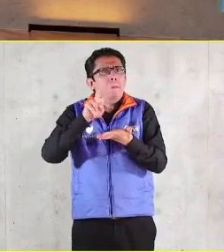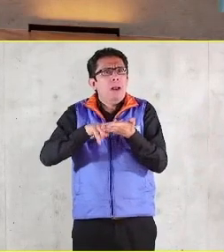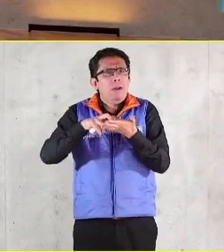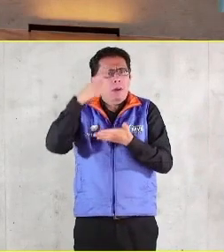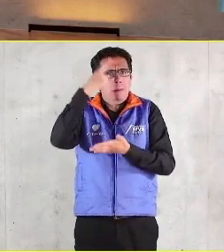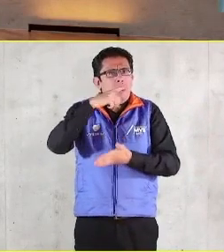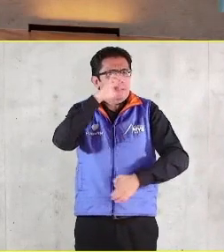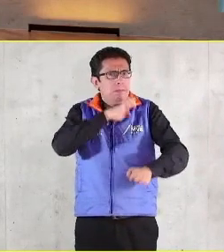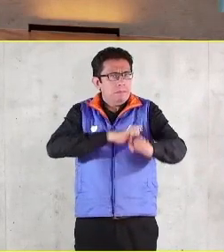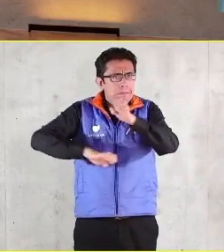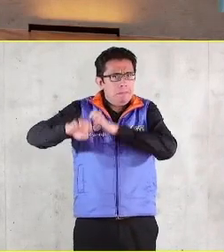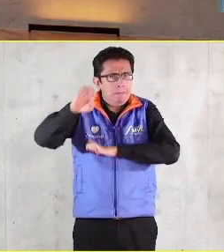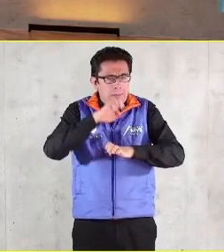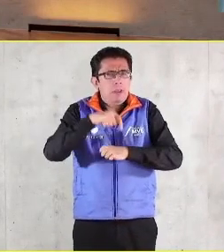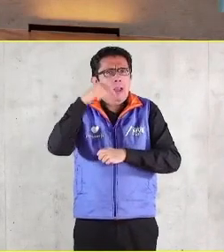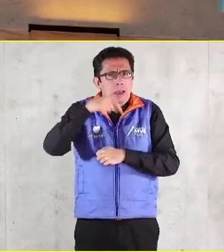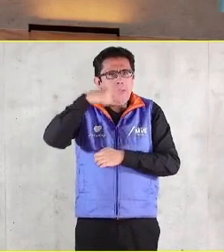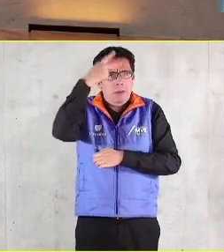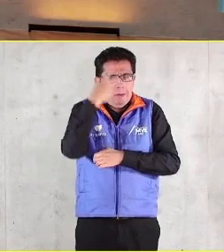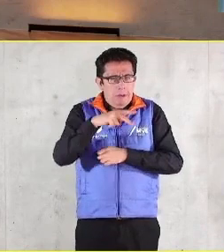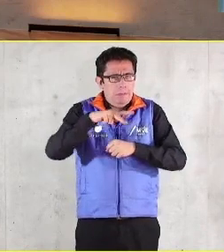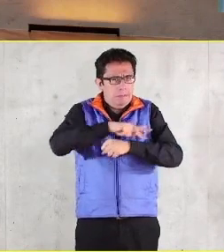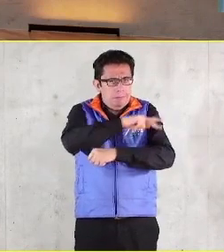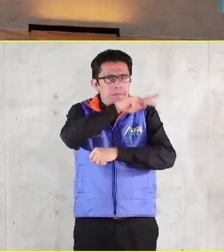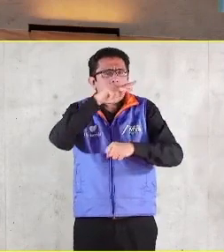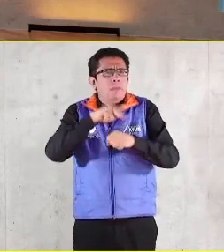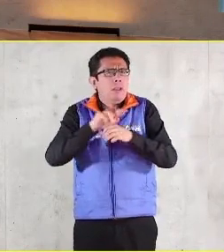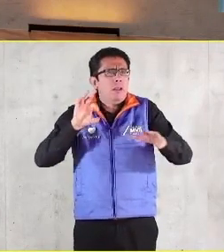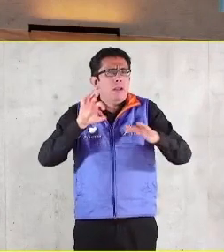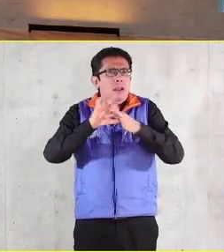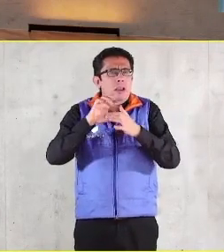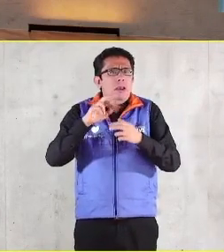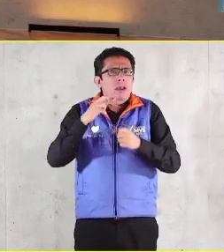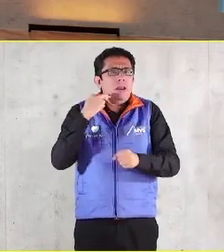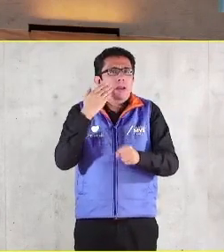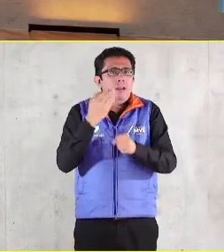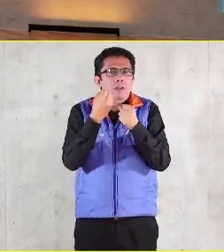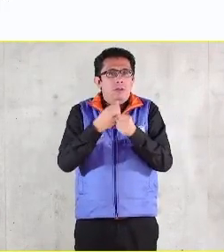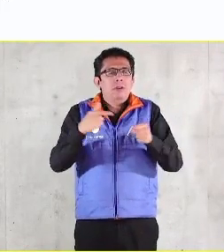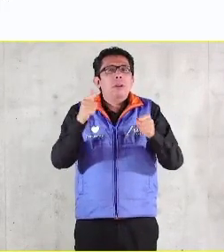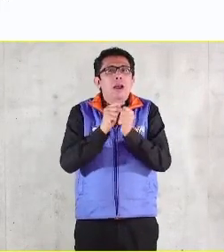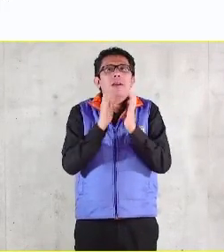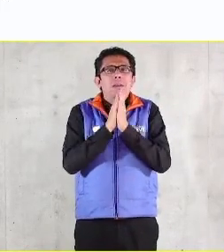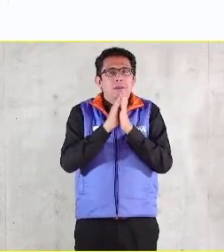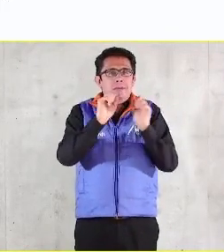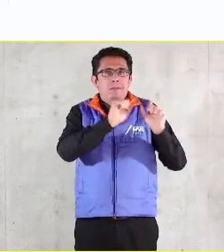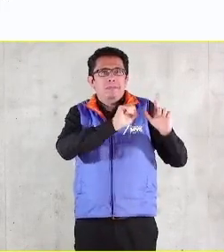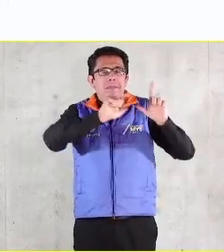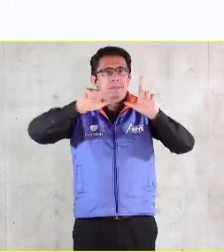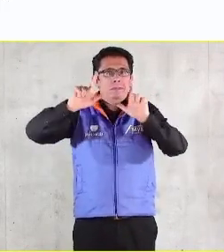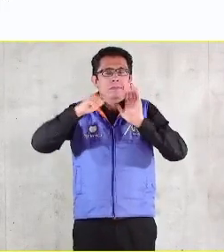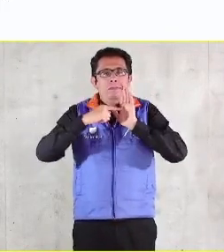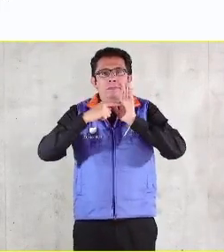las empresas en este país en lo que respecta a la responsabilidad social. Adelante con la presentación, por favor.